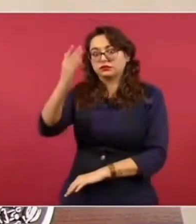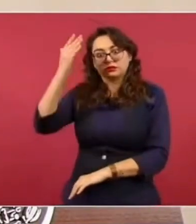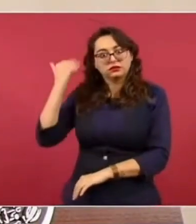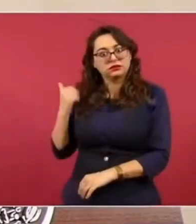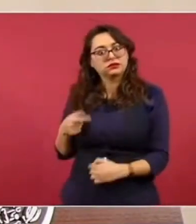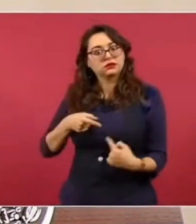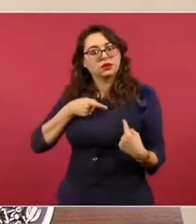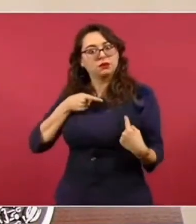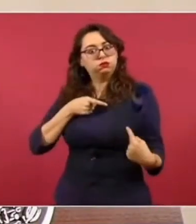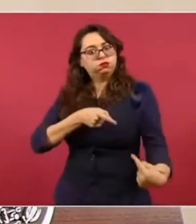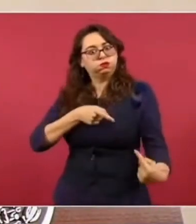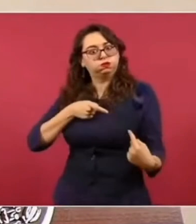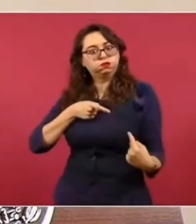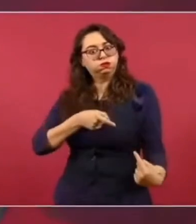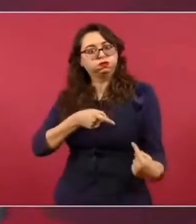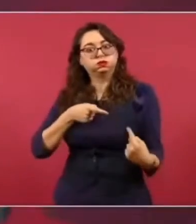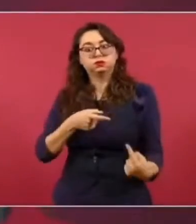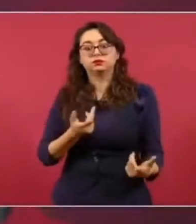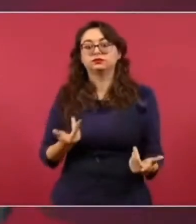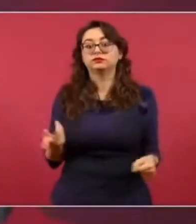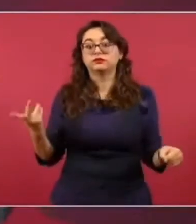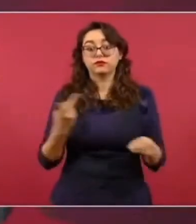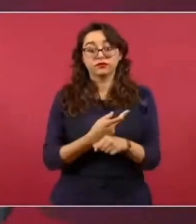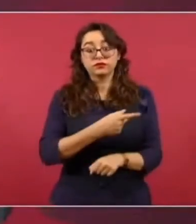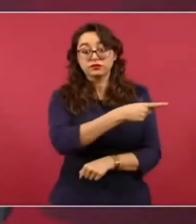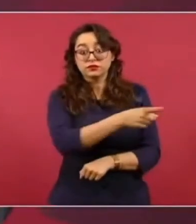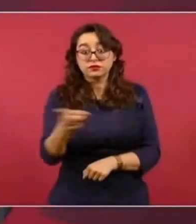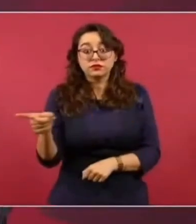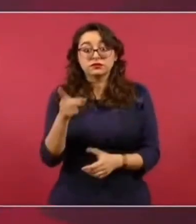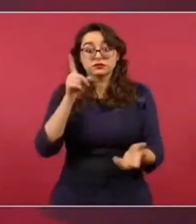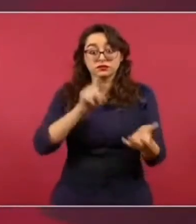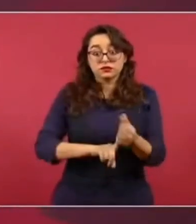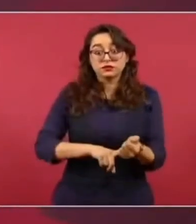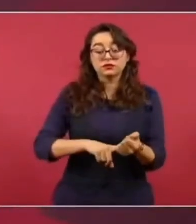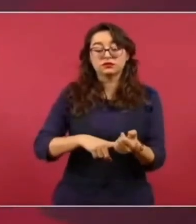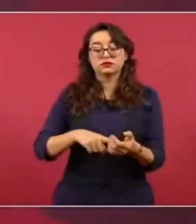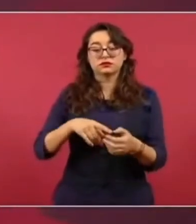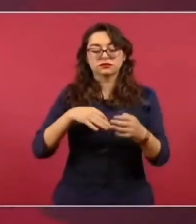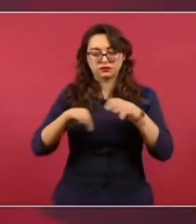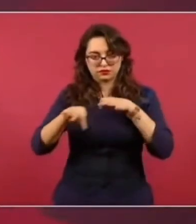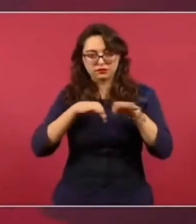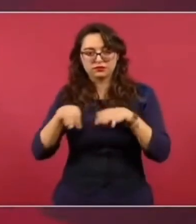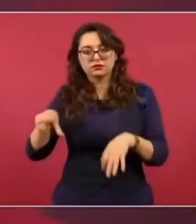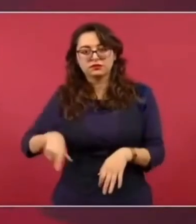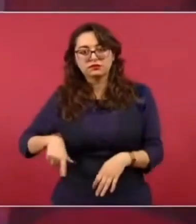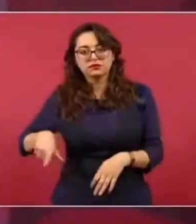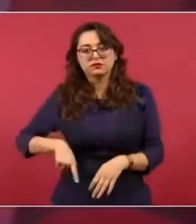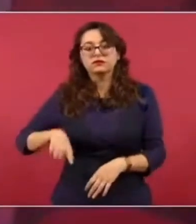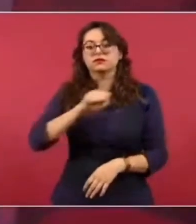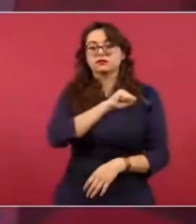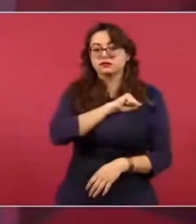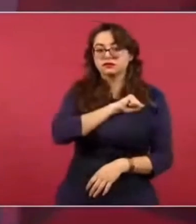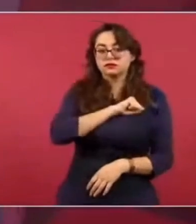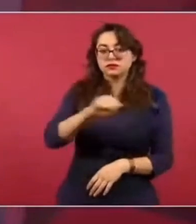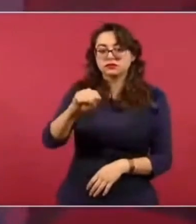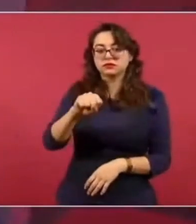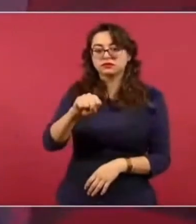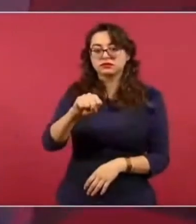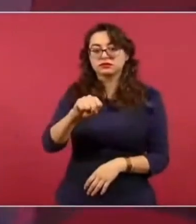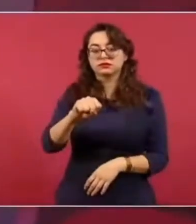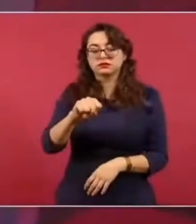pero también no es que sean malas personas, es que imagínense lo que